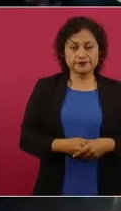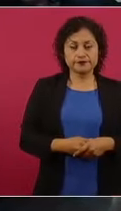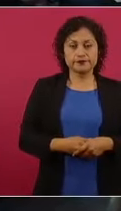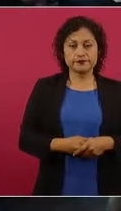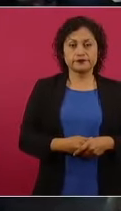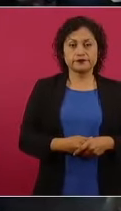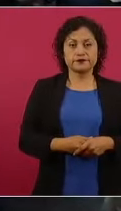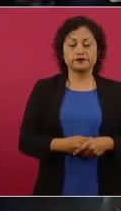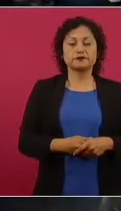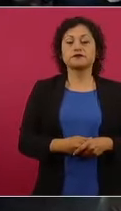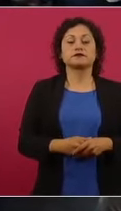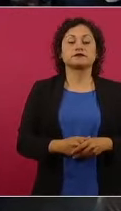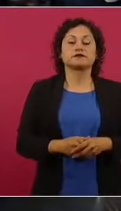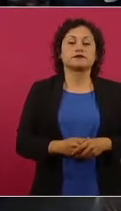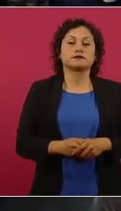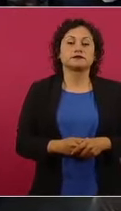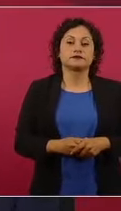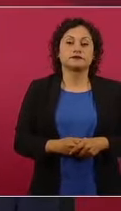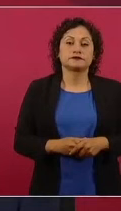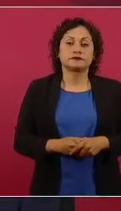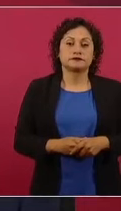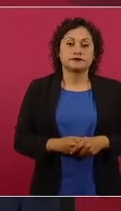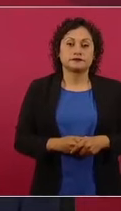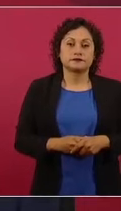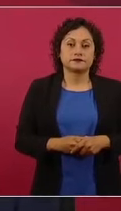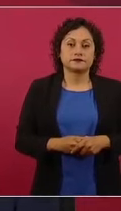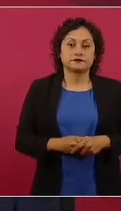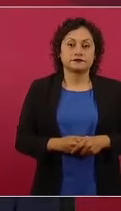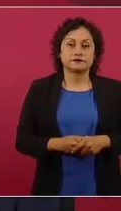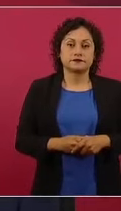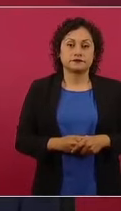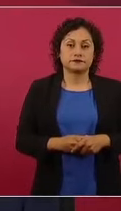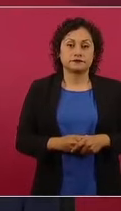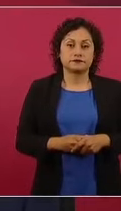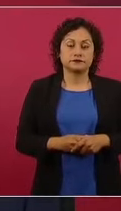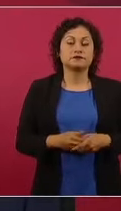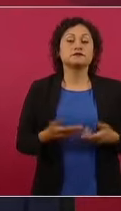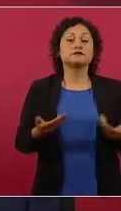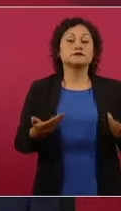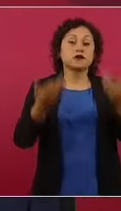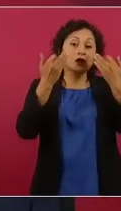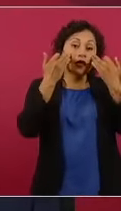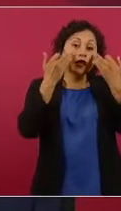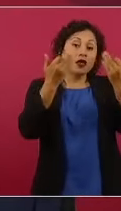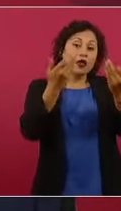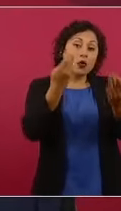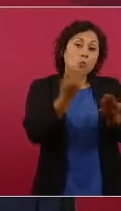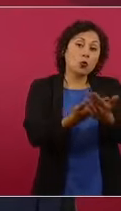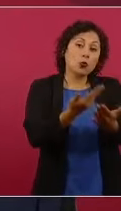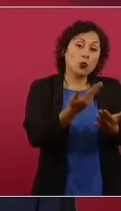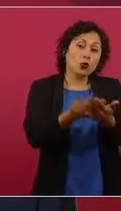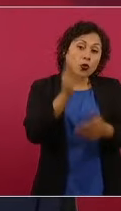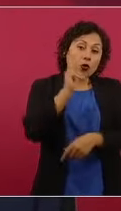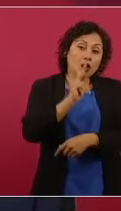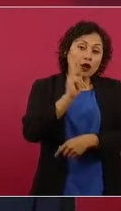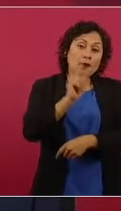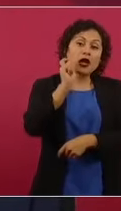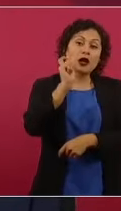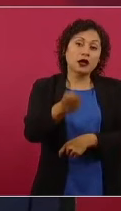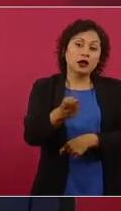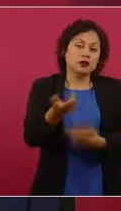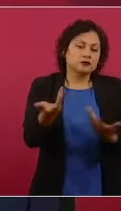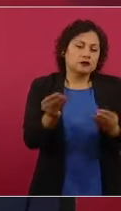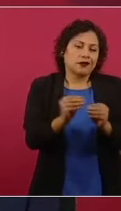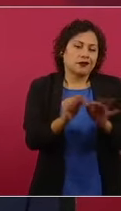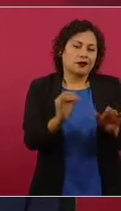como se demuestra con los altos niveles, índices de